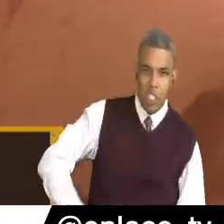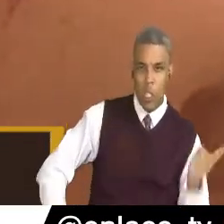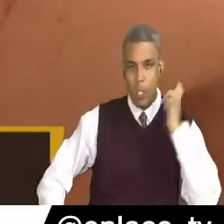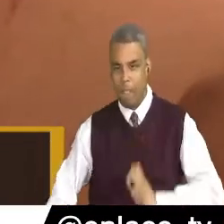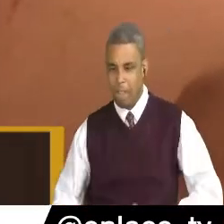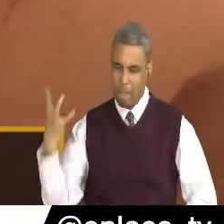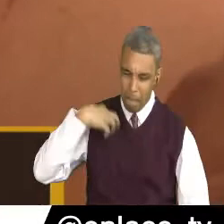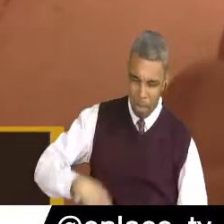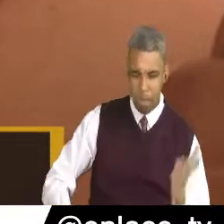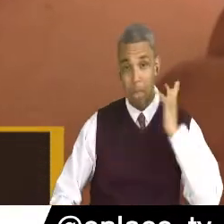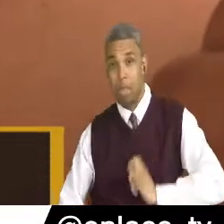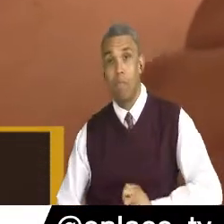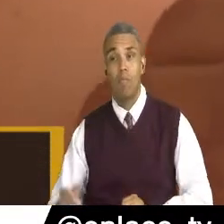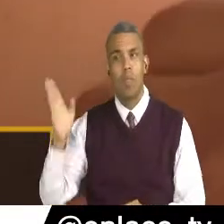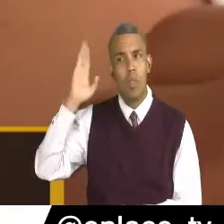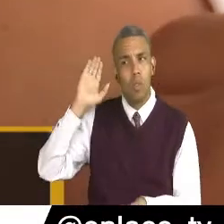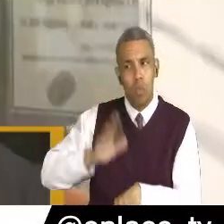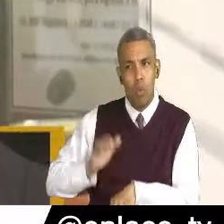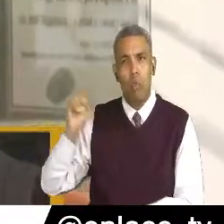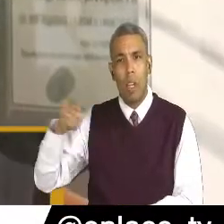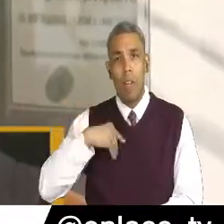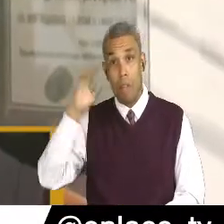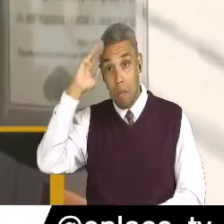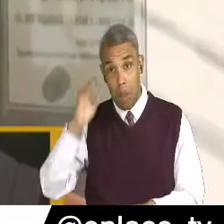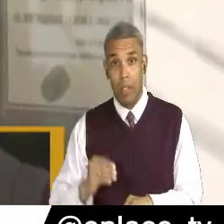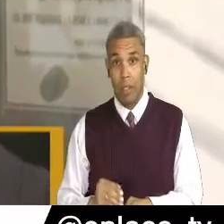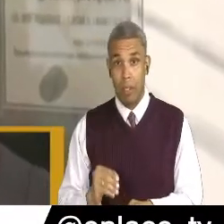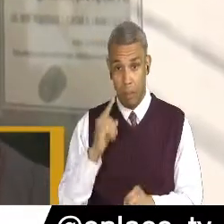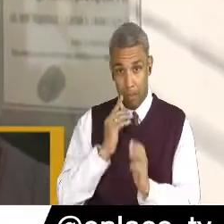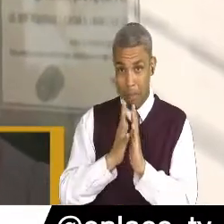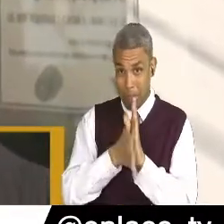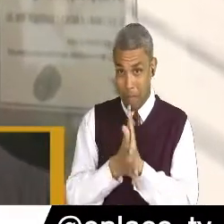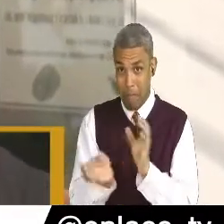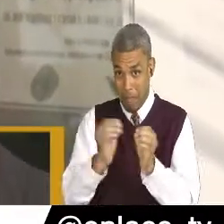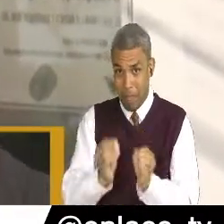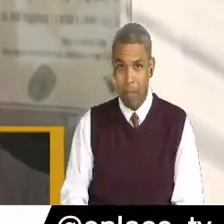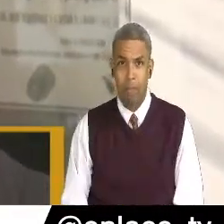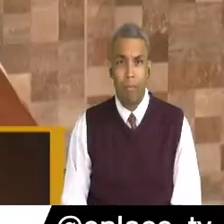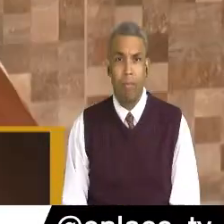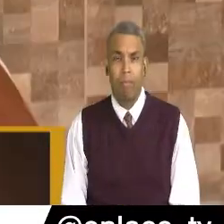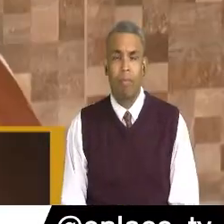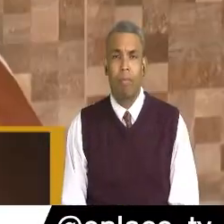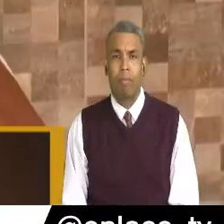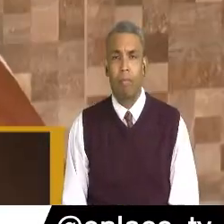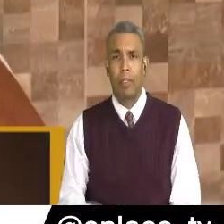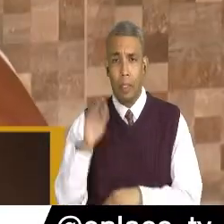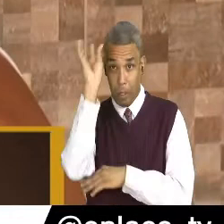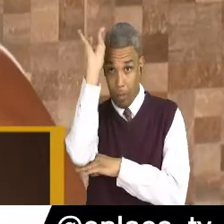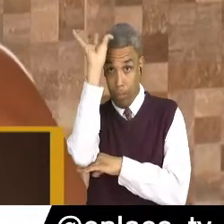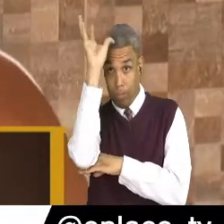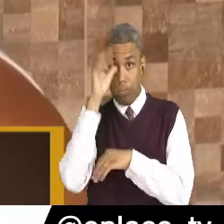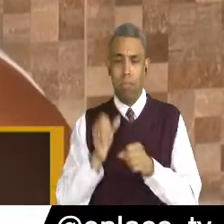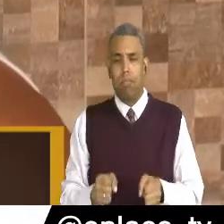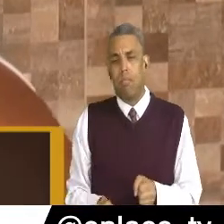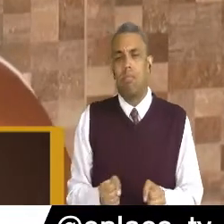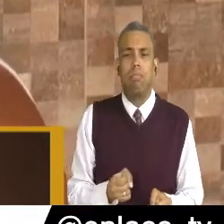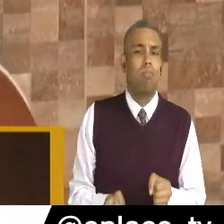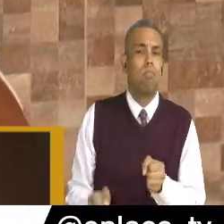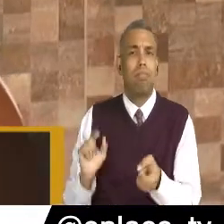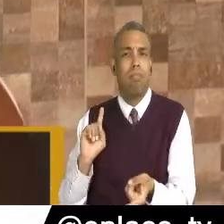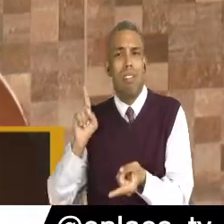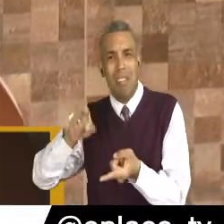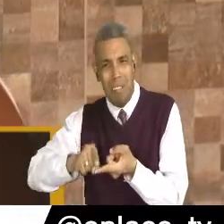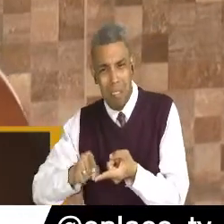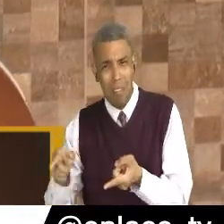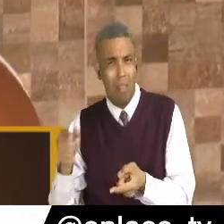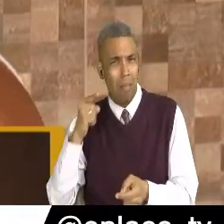espalda. Asegura además que su esposa al intervenir también presenta algunos hematomas. Me llevaron para la estación de para el CAI de por